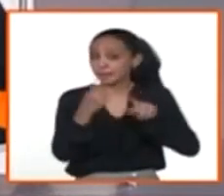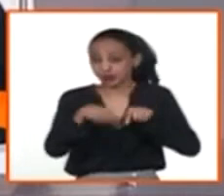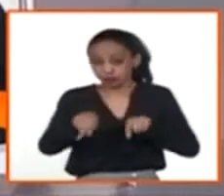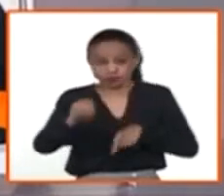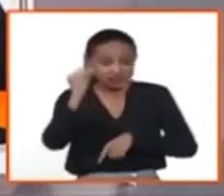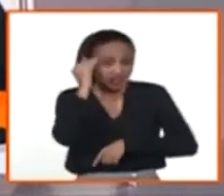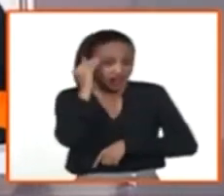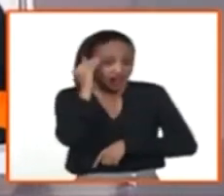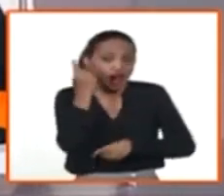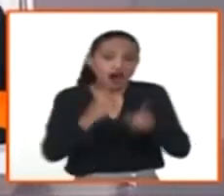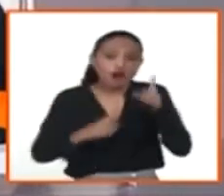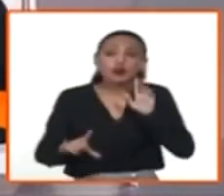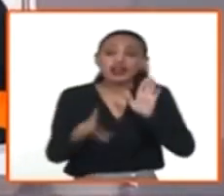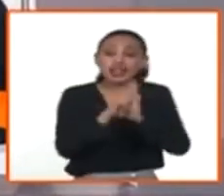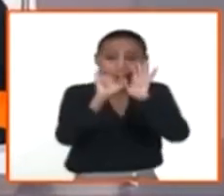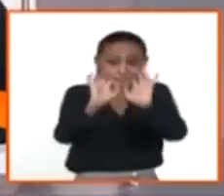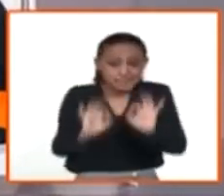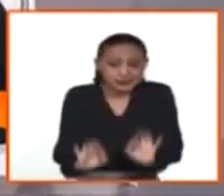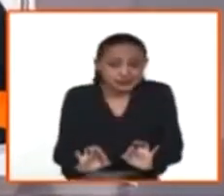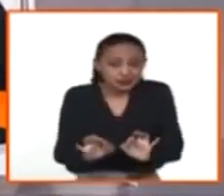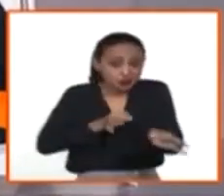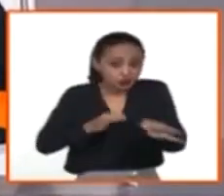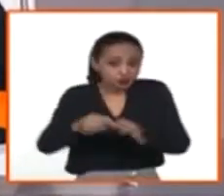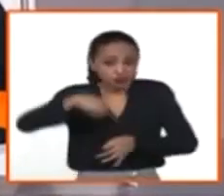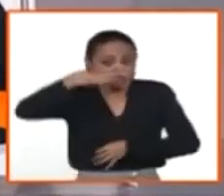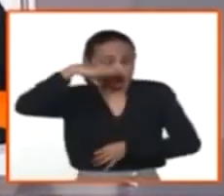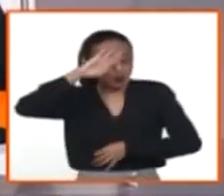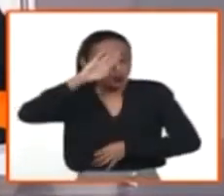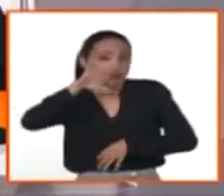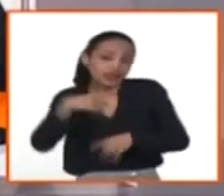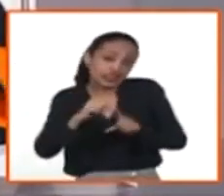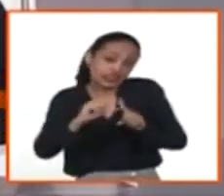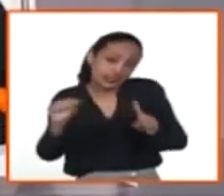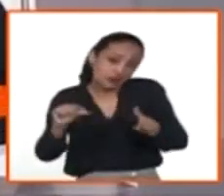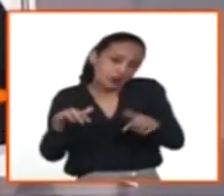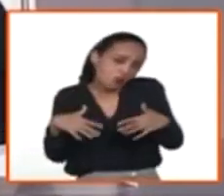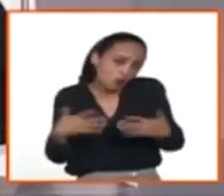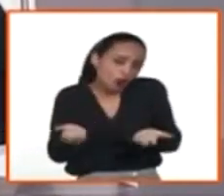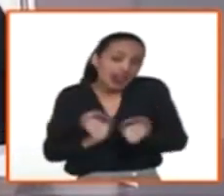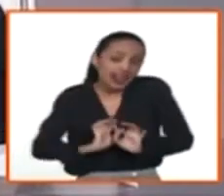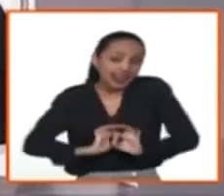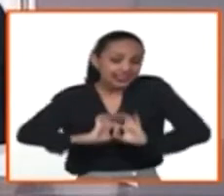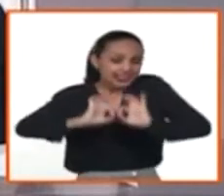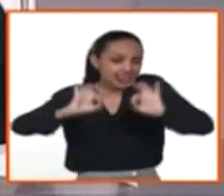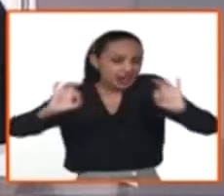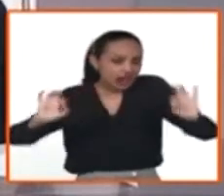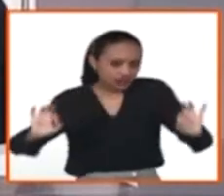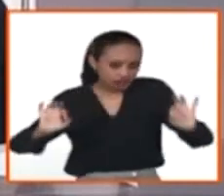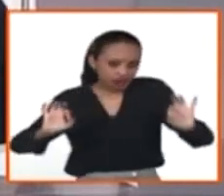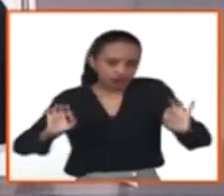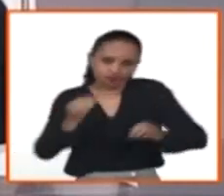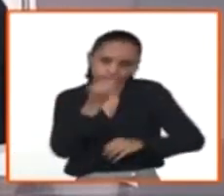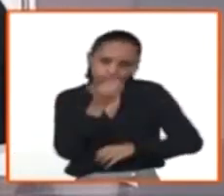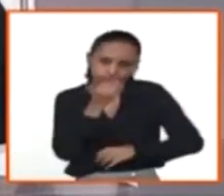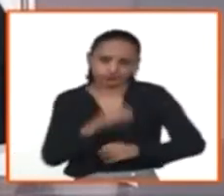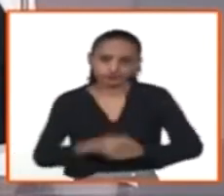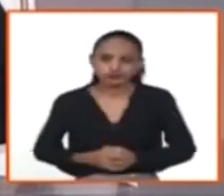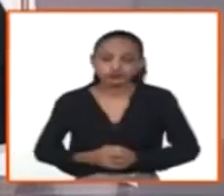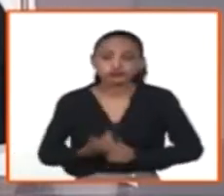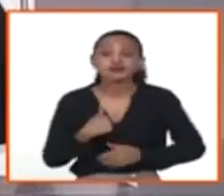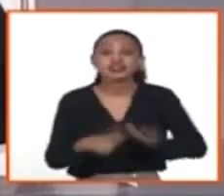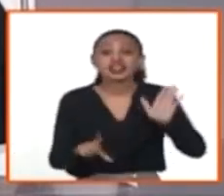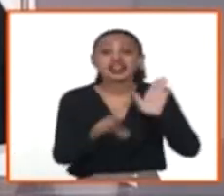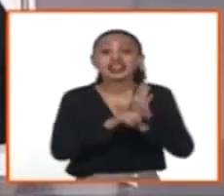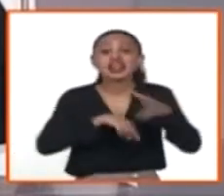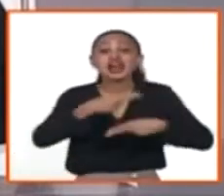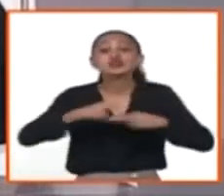incluso ya en vigor en nuestro país, sobre los temas de calidad e inocuidad. Pues entonces, ¿qué viene a hacer la ley? Por supuesto, primero mandatar el cumplimiento